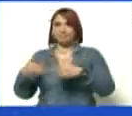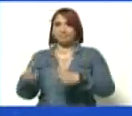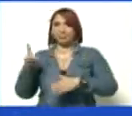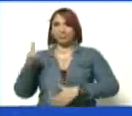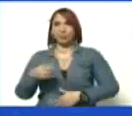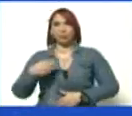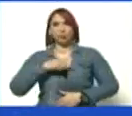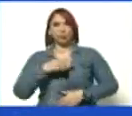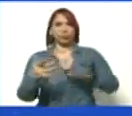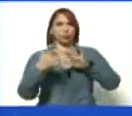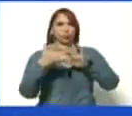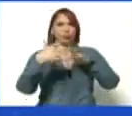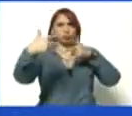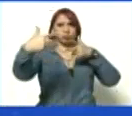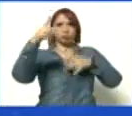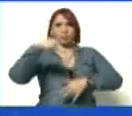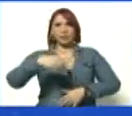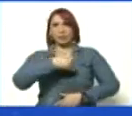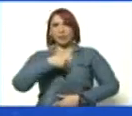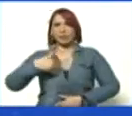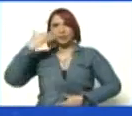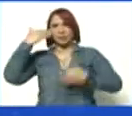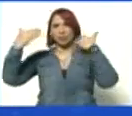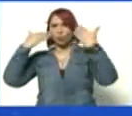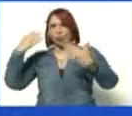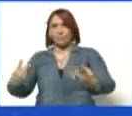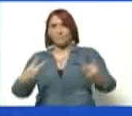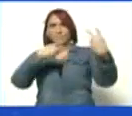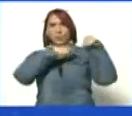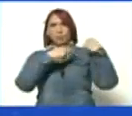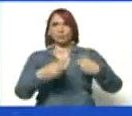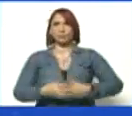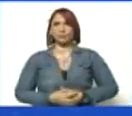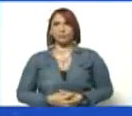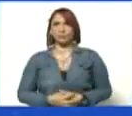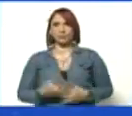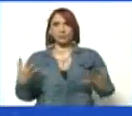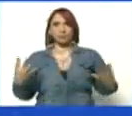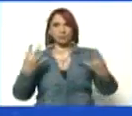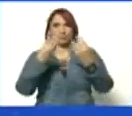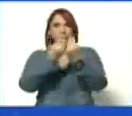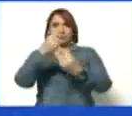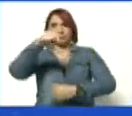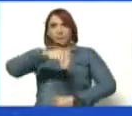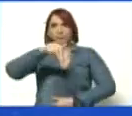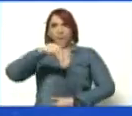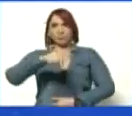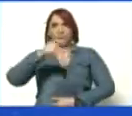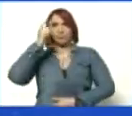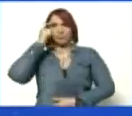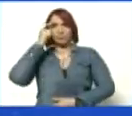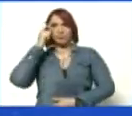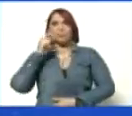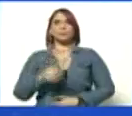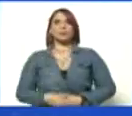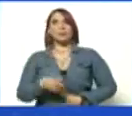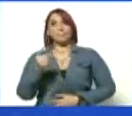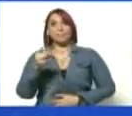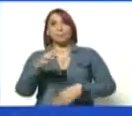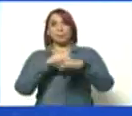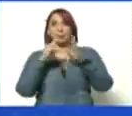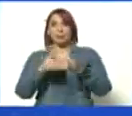estamos conectados, además quería saludar a los rectores, rectoras que nos acompañan el día de hoy, los viceministros,